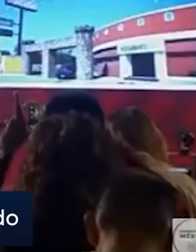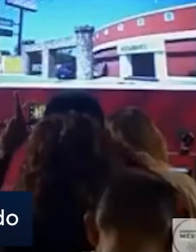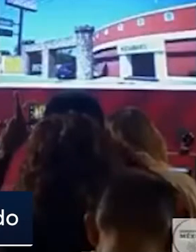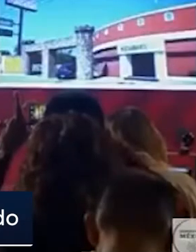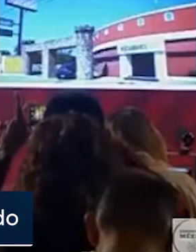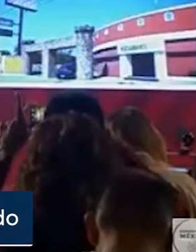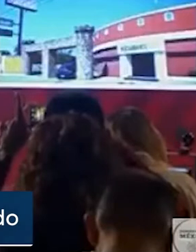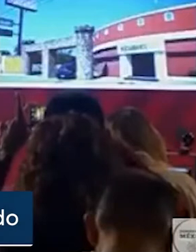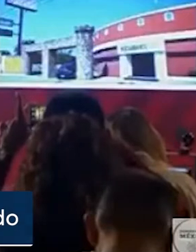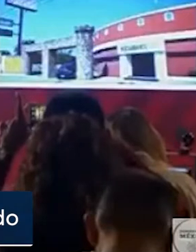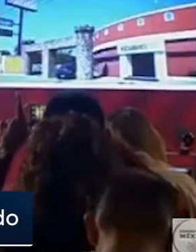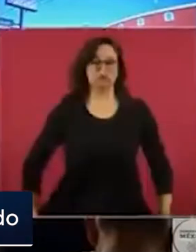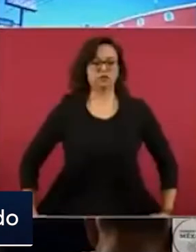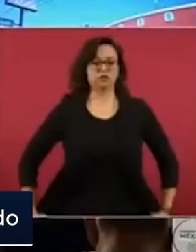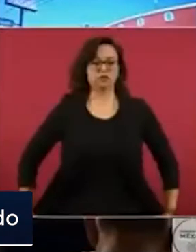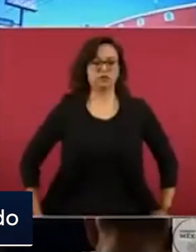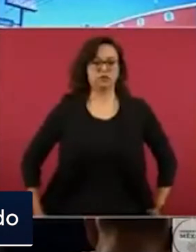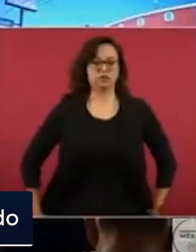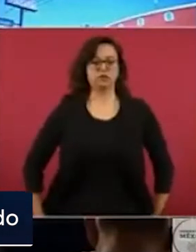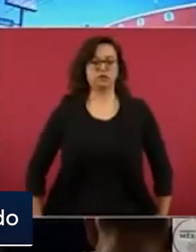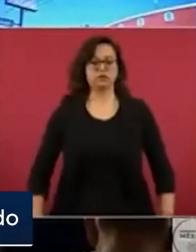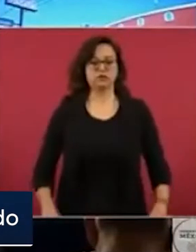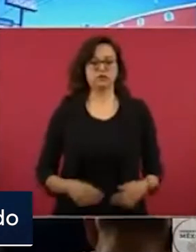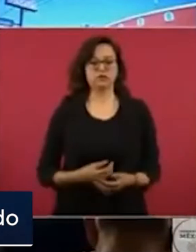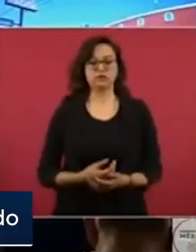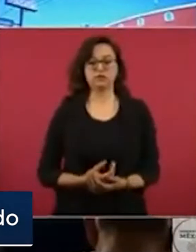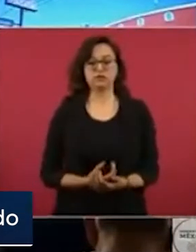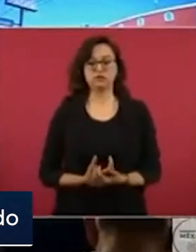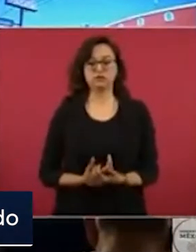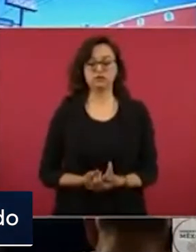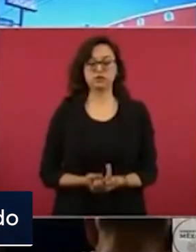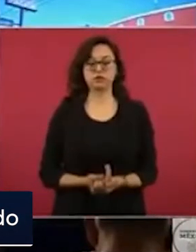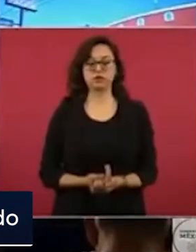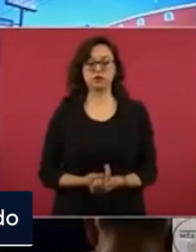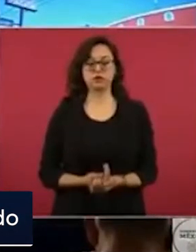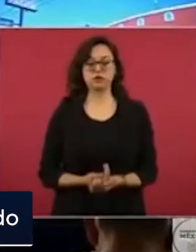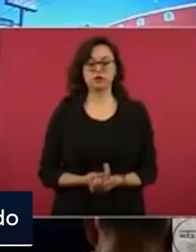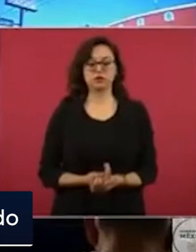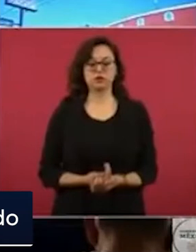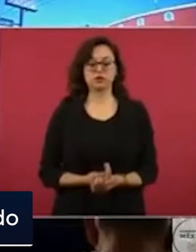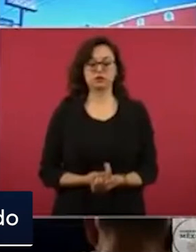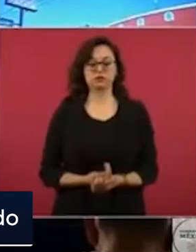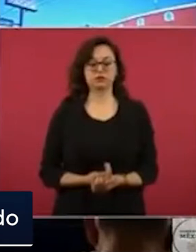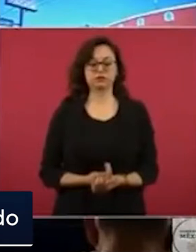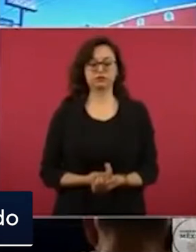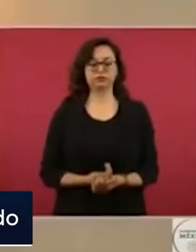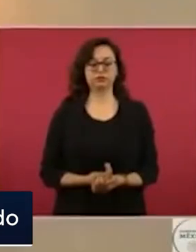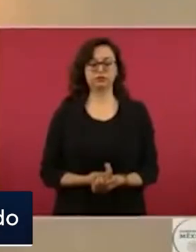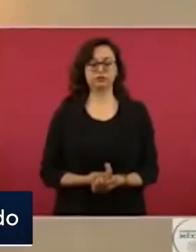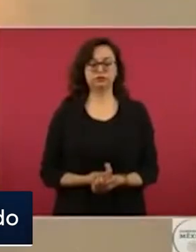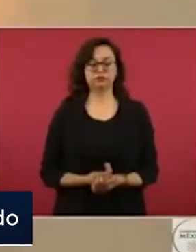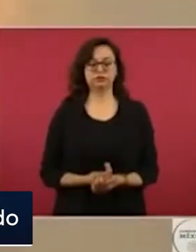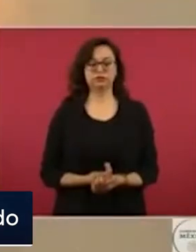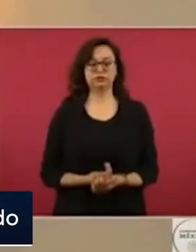En la mañanera de este jueves, Ricardo Mejía Verdeja, subsecretario de Seguridad y Protección Ciudadana, anunció que el cuerpo de Devani Escobar